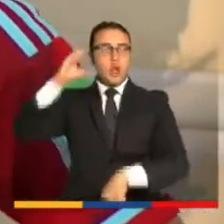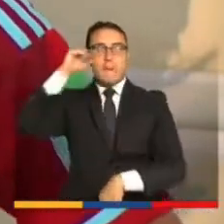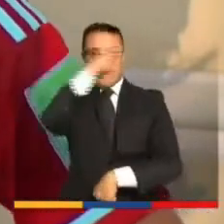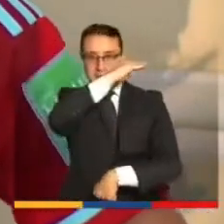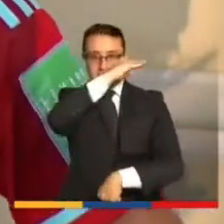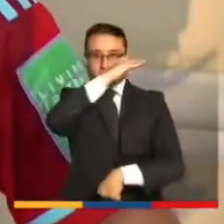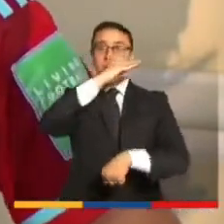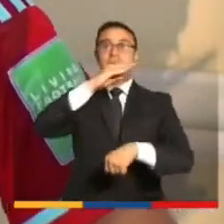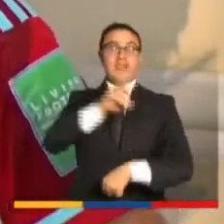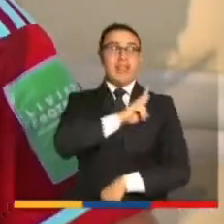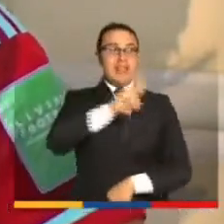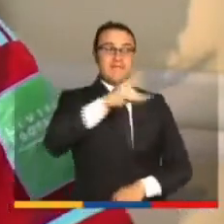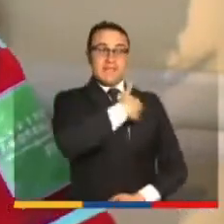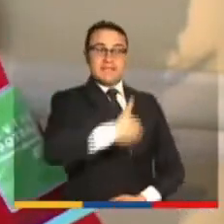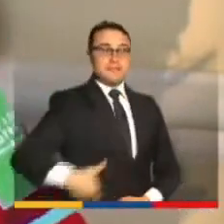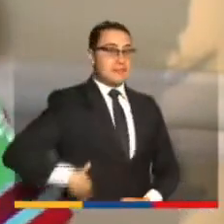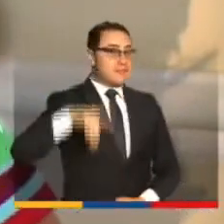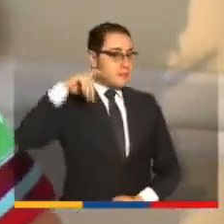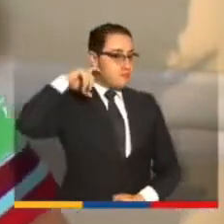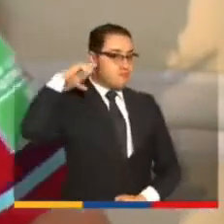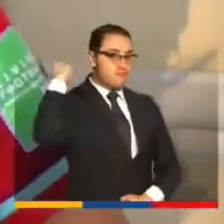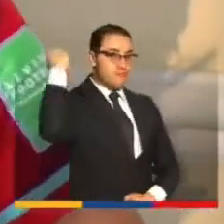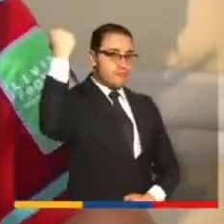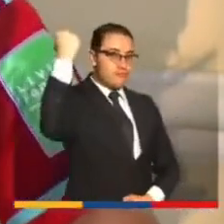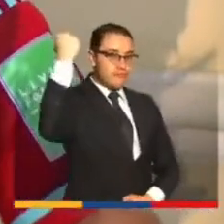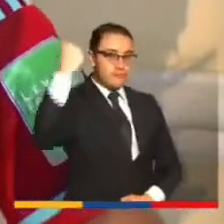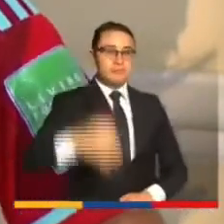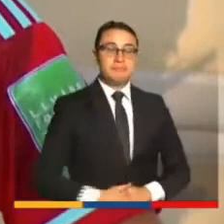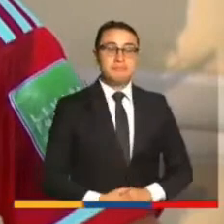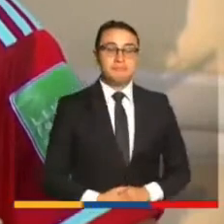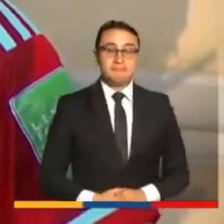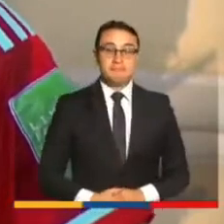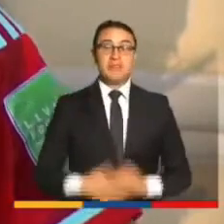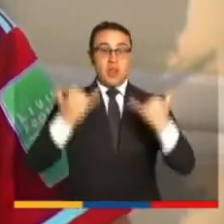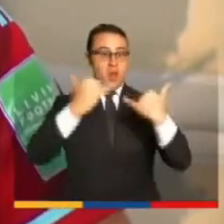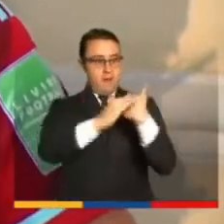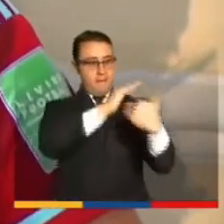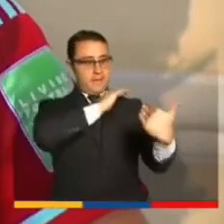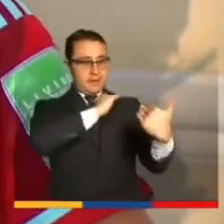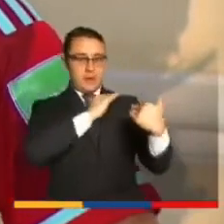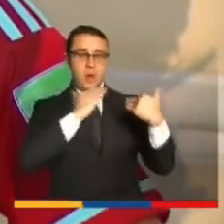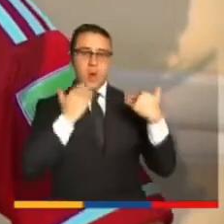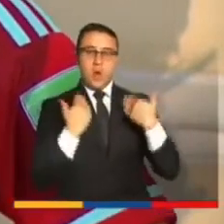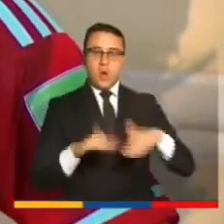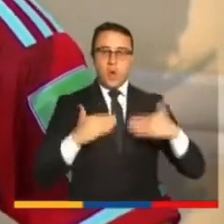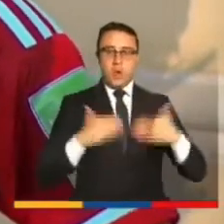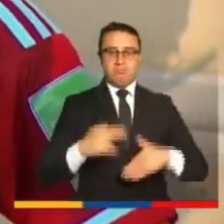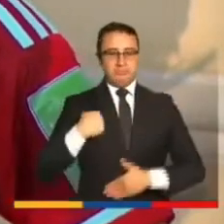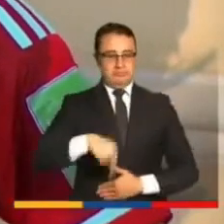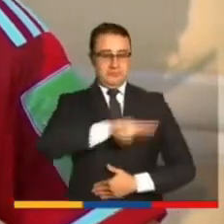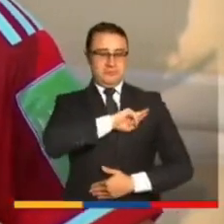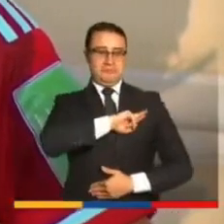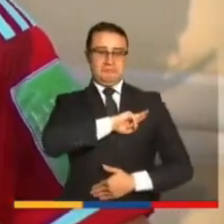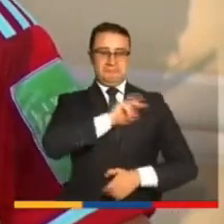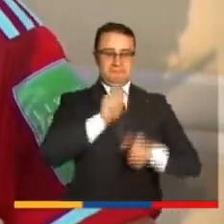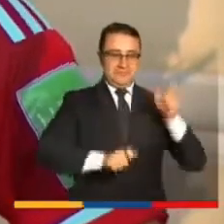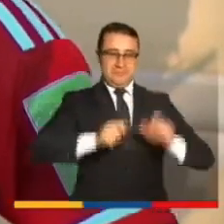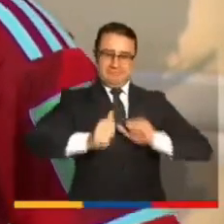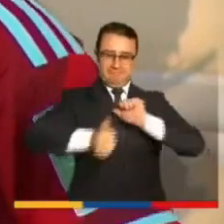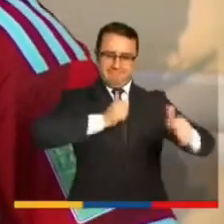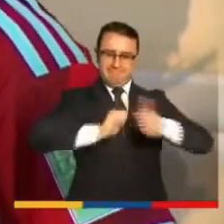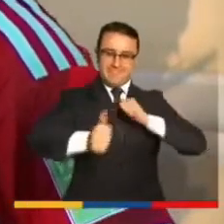la vicepresidenta Francia esta linda invitación. Creo que nosotras como deportistas